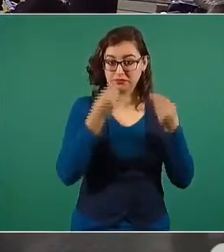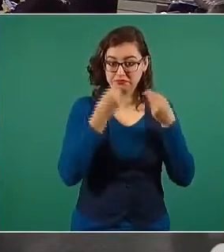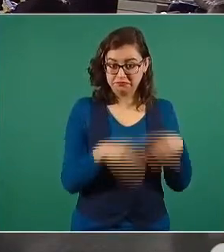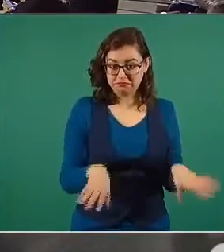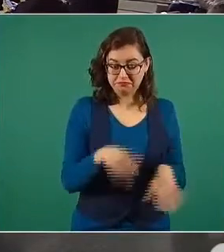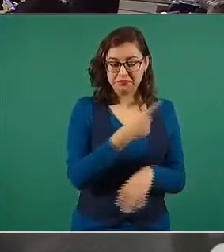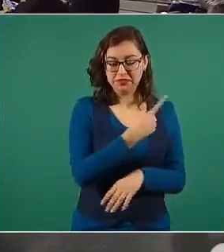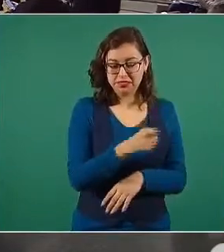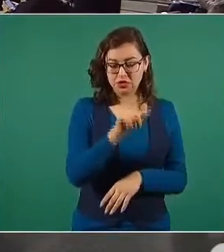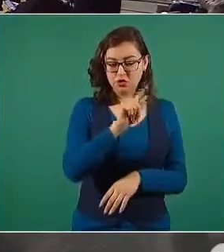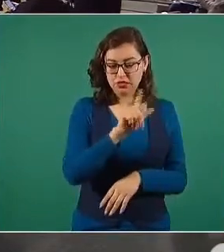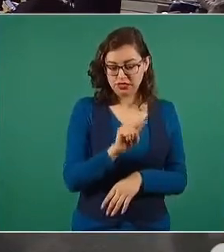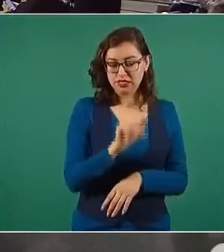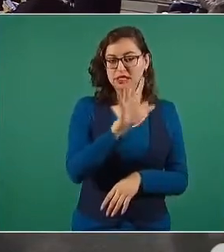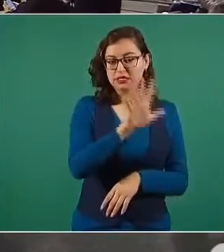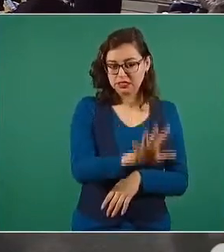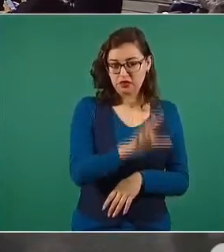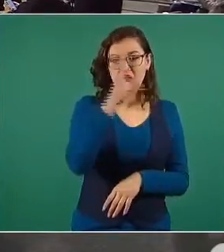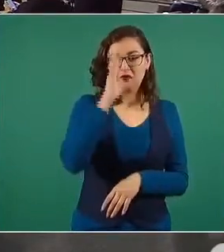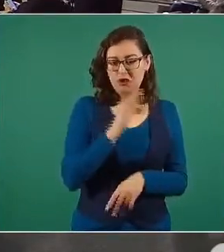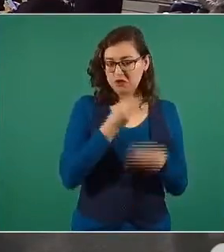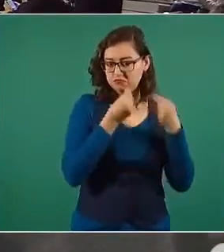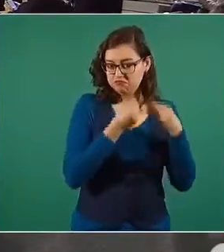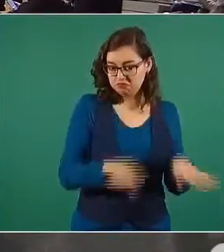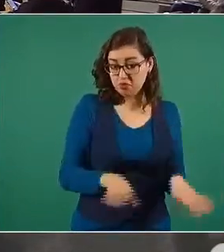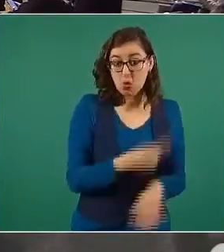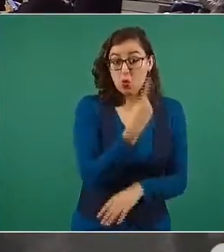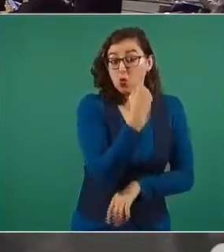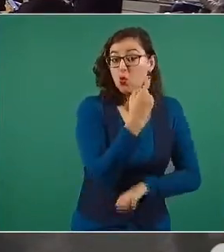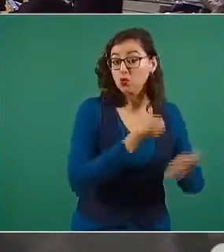175 empleos, nada más. Todos los demás